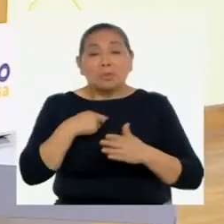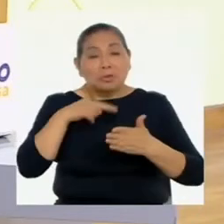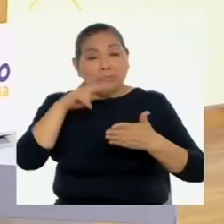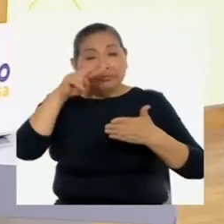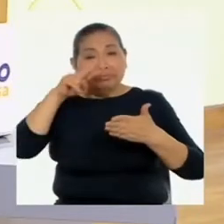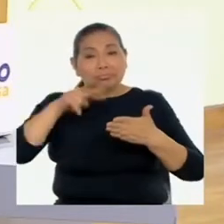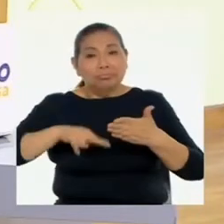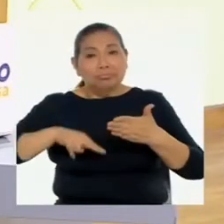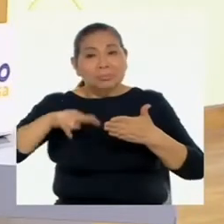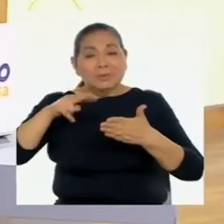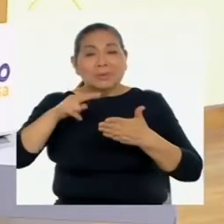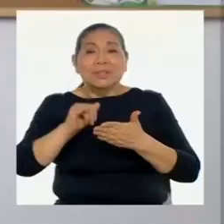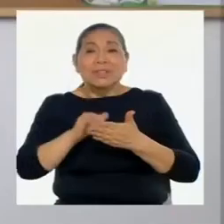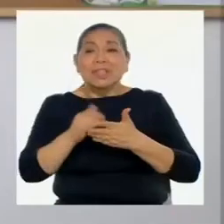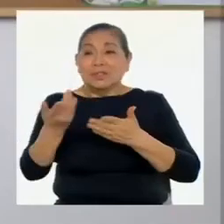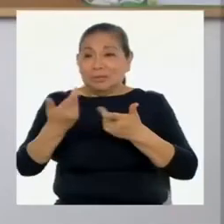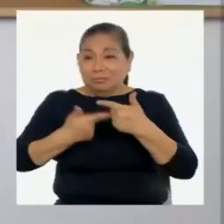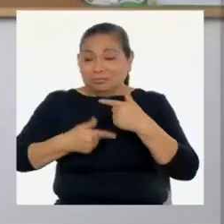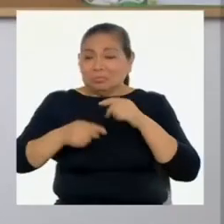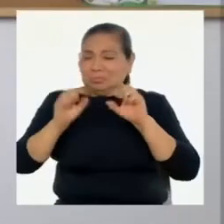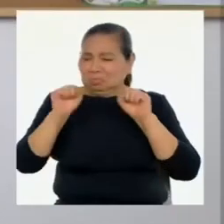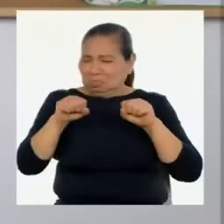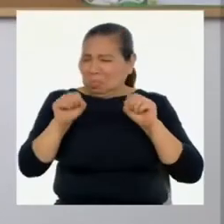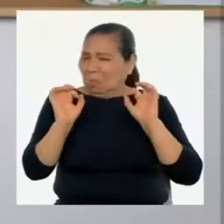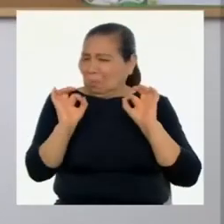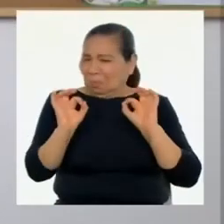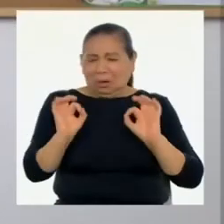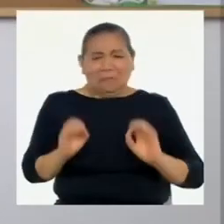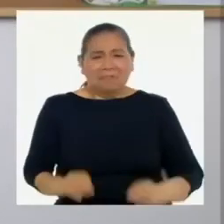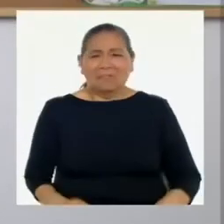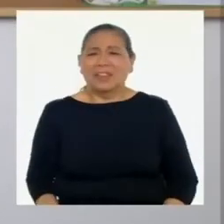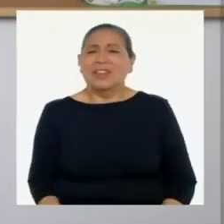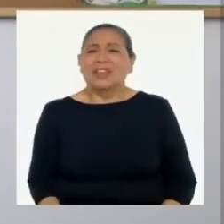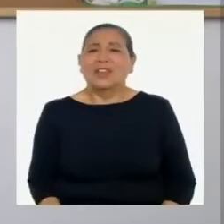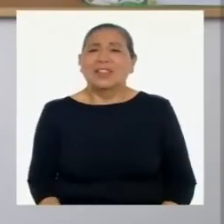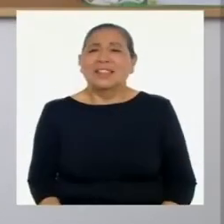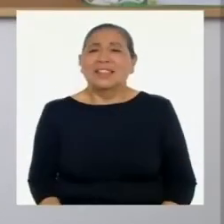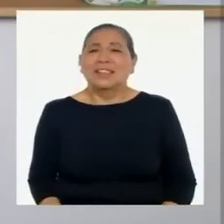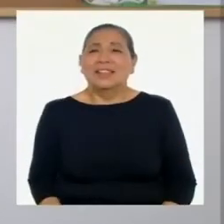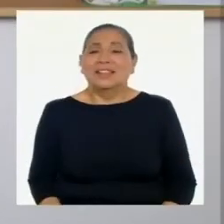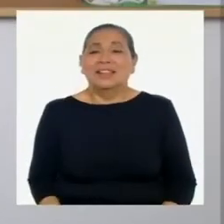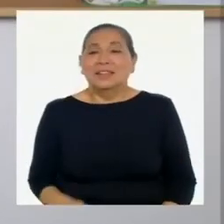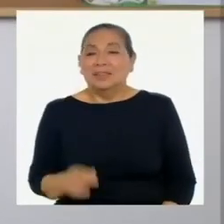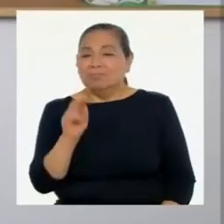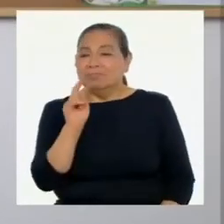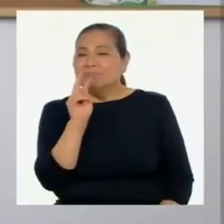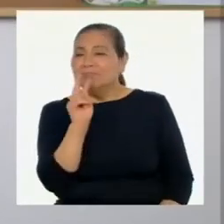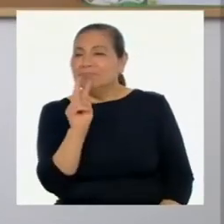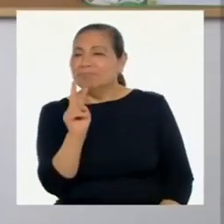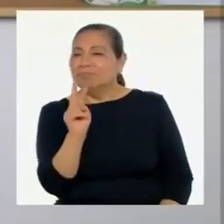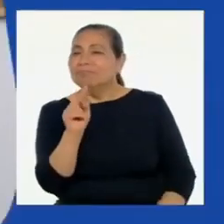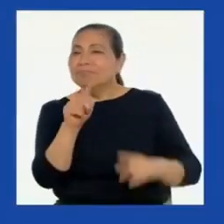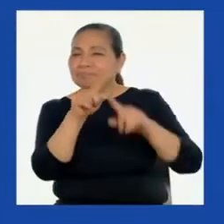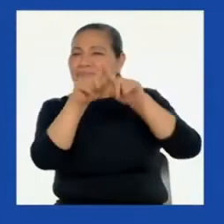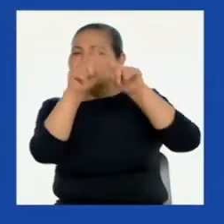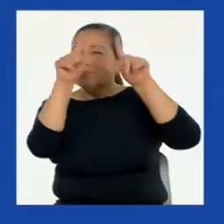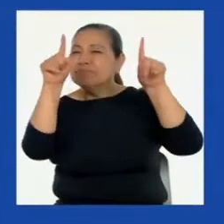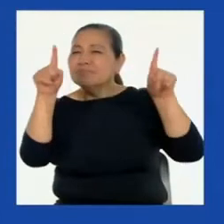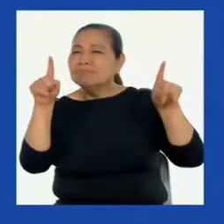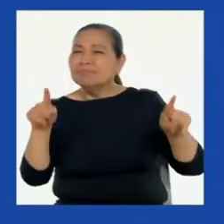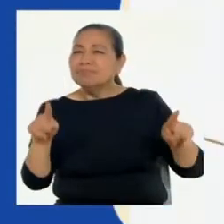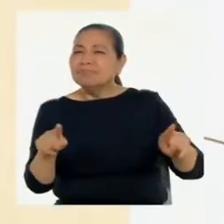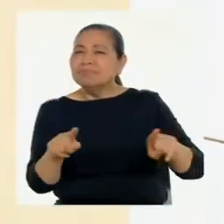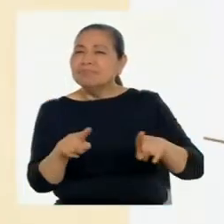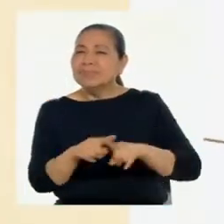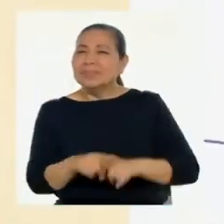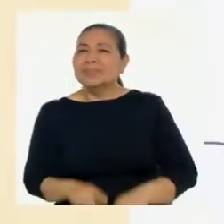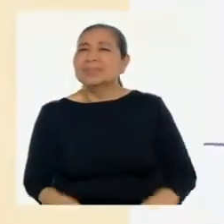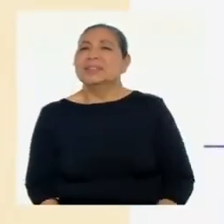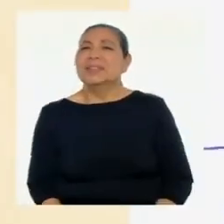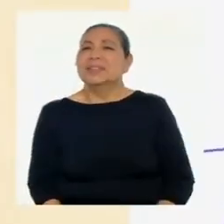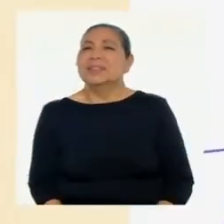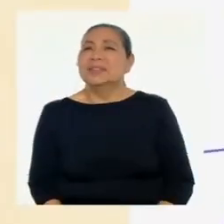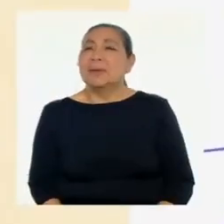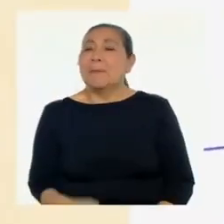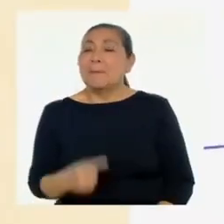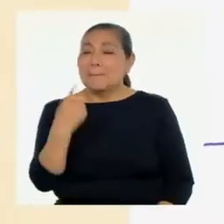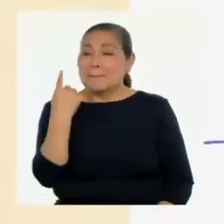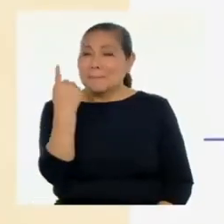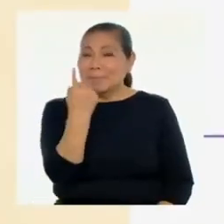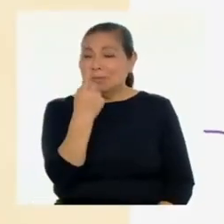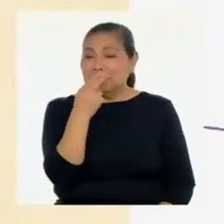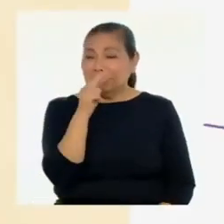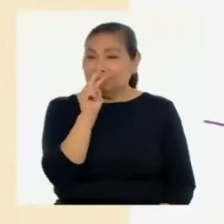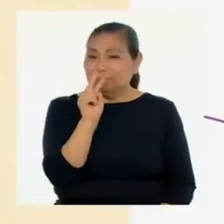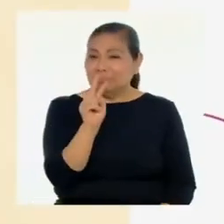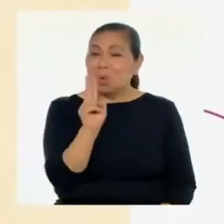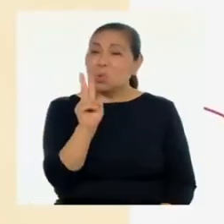¿podemos revisar los afiches que traje? En efecto, Yanira. ¿Qué observamos en tus afiches? Bien, en el